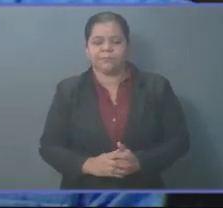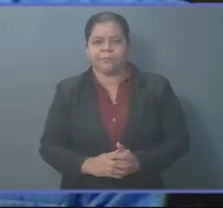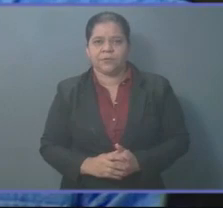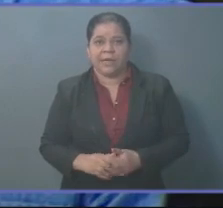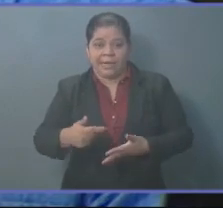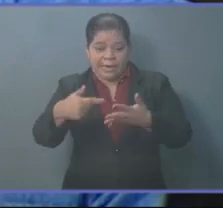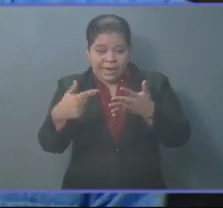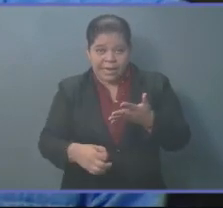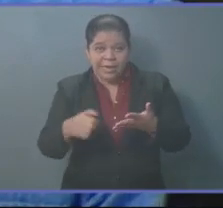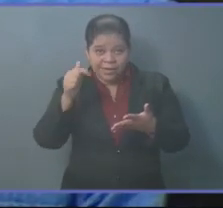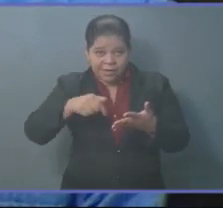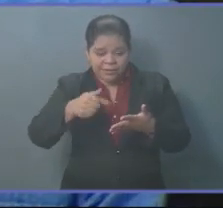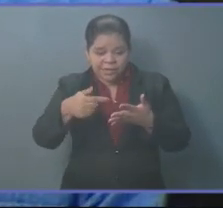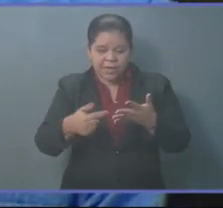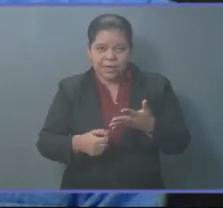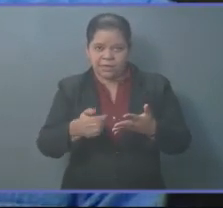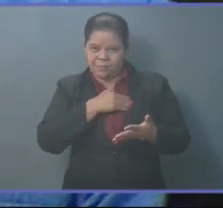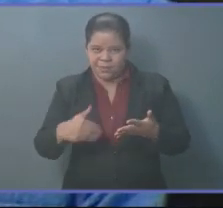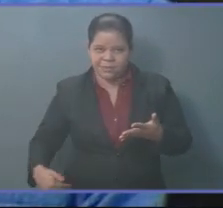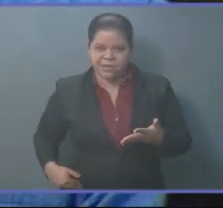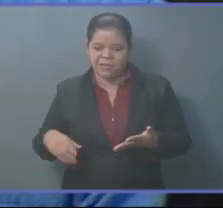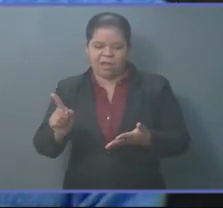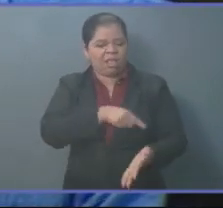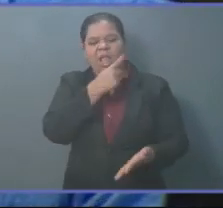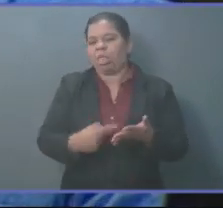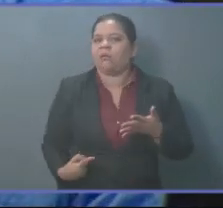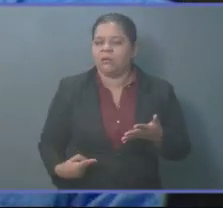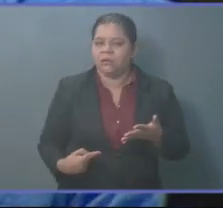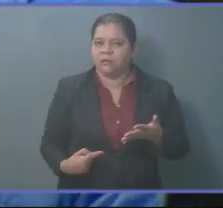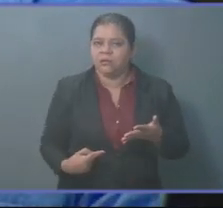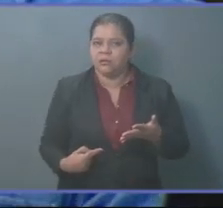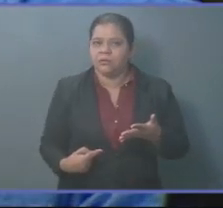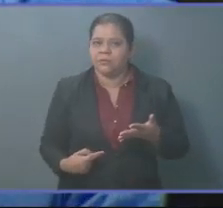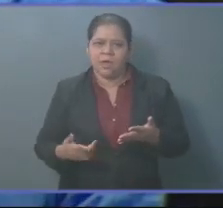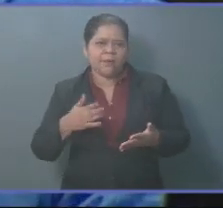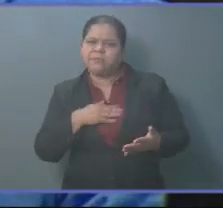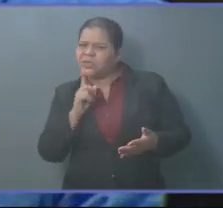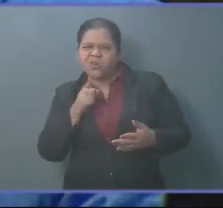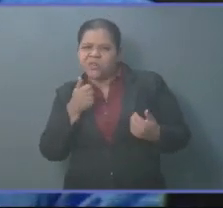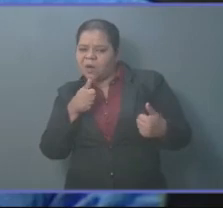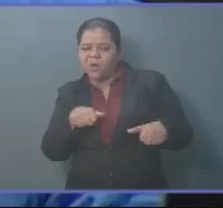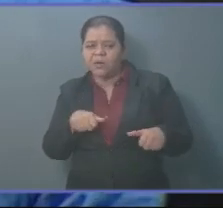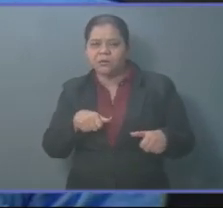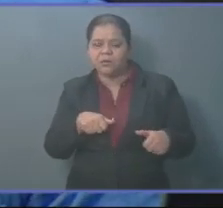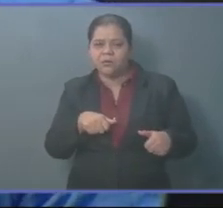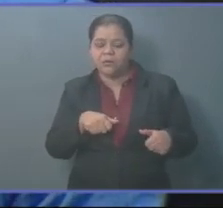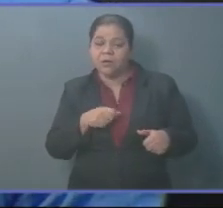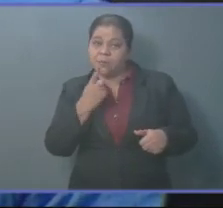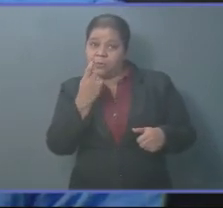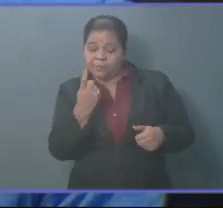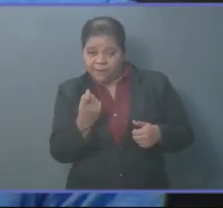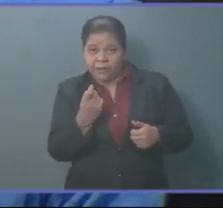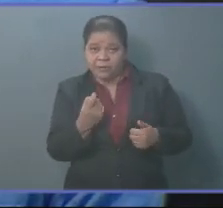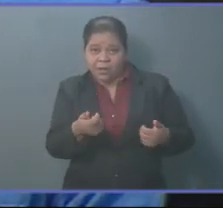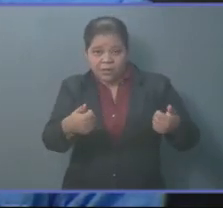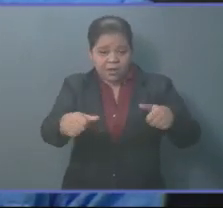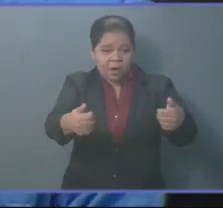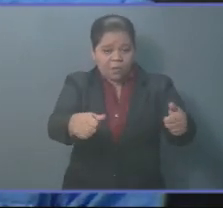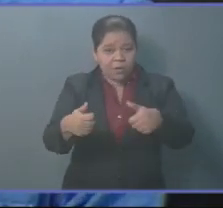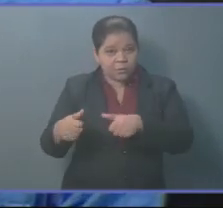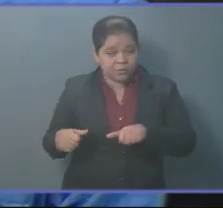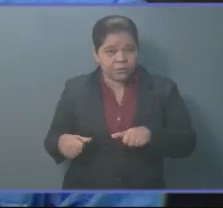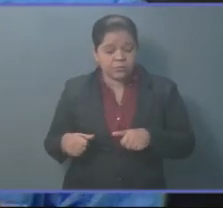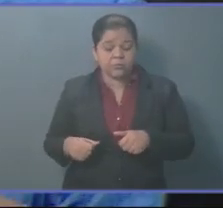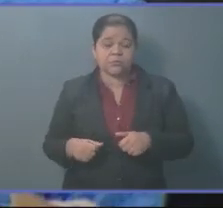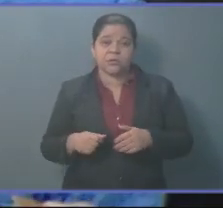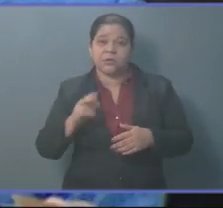Vetar esta ley, con la cual no estoy de acuerdo por no haber sido consensada, y lo repito,